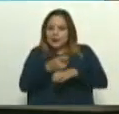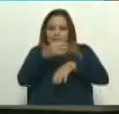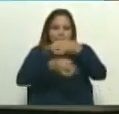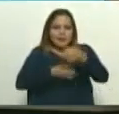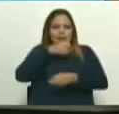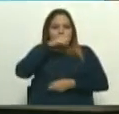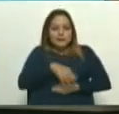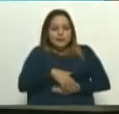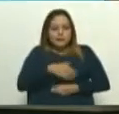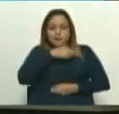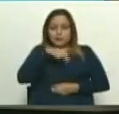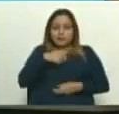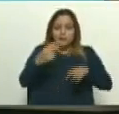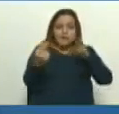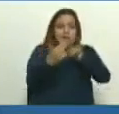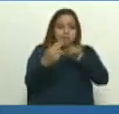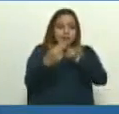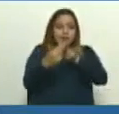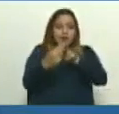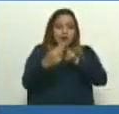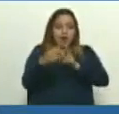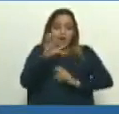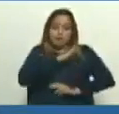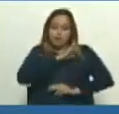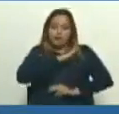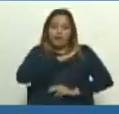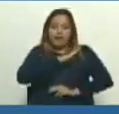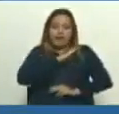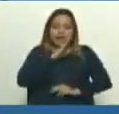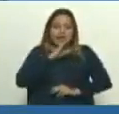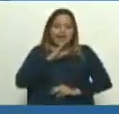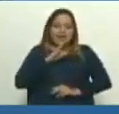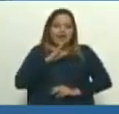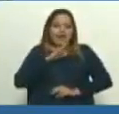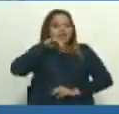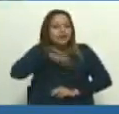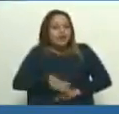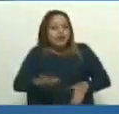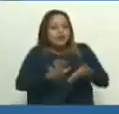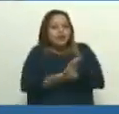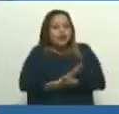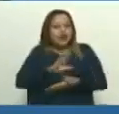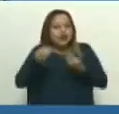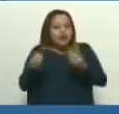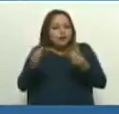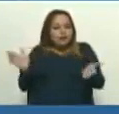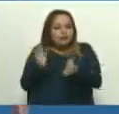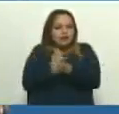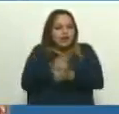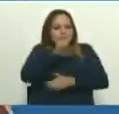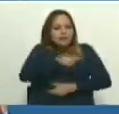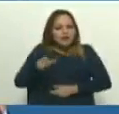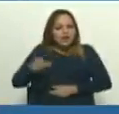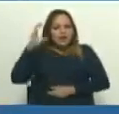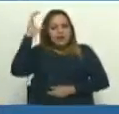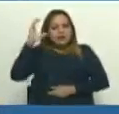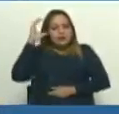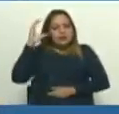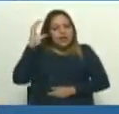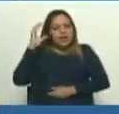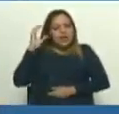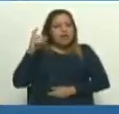que nos reconozcamos en nuestra propia épica de lo que hemos sido capaces los trabajadores, las trabajadoras de nuestra patria y